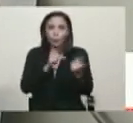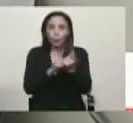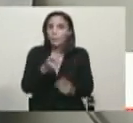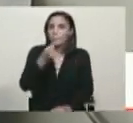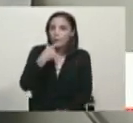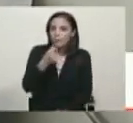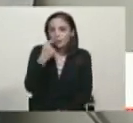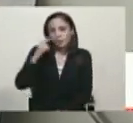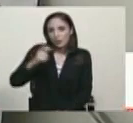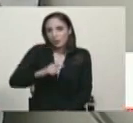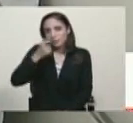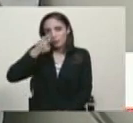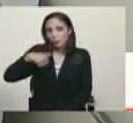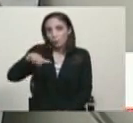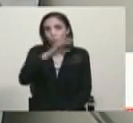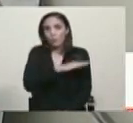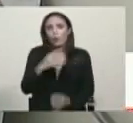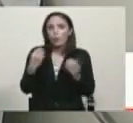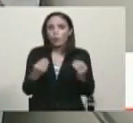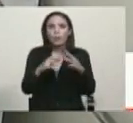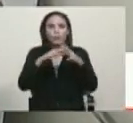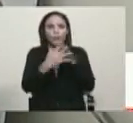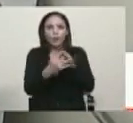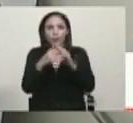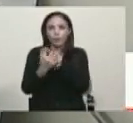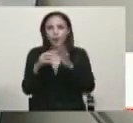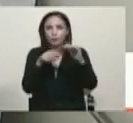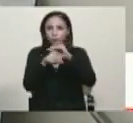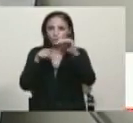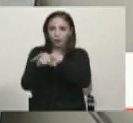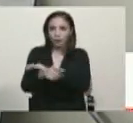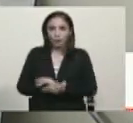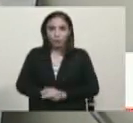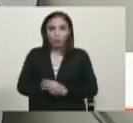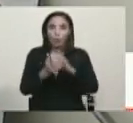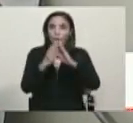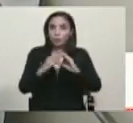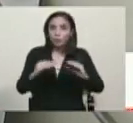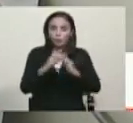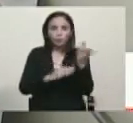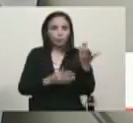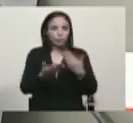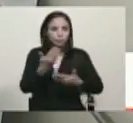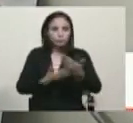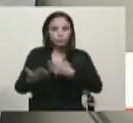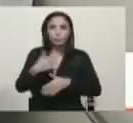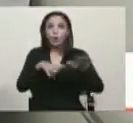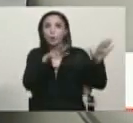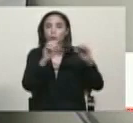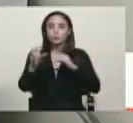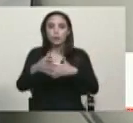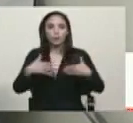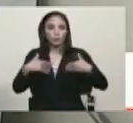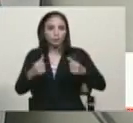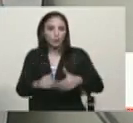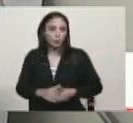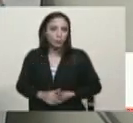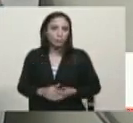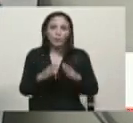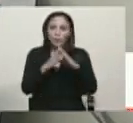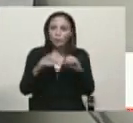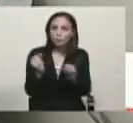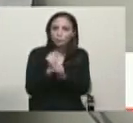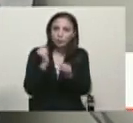que necesita el pueblo a través del sistema barrio adentro, a través de los sistemas de distribución 800 Salud. Hacer un